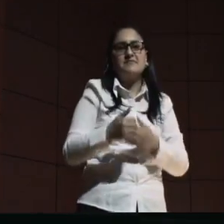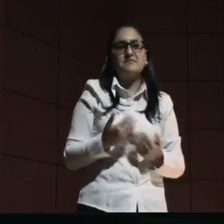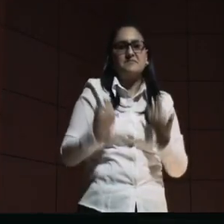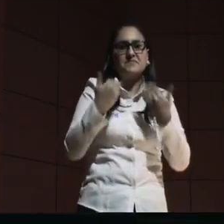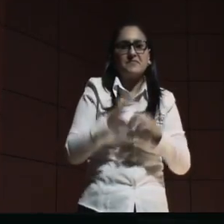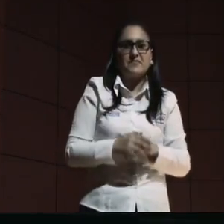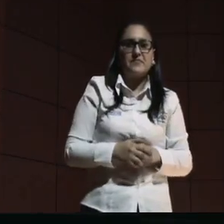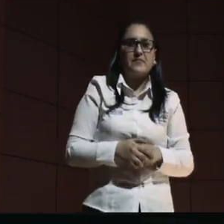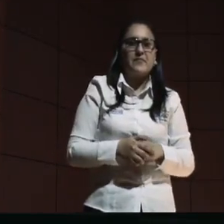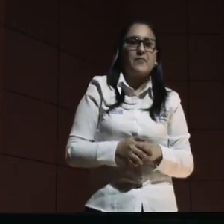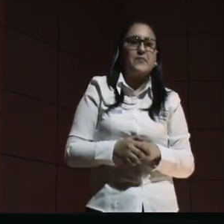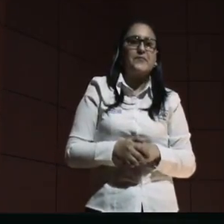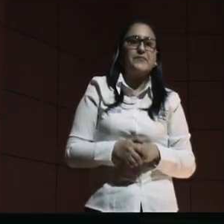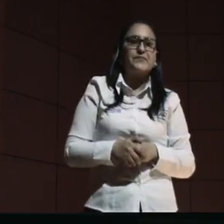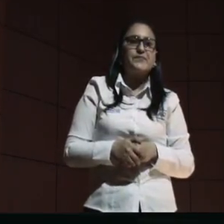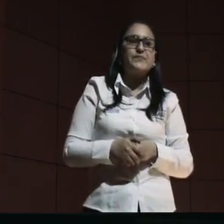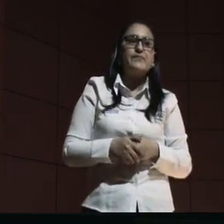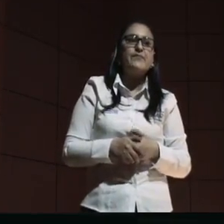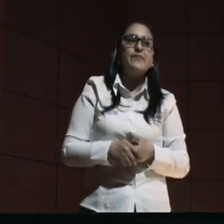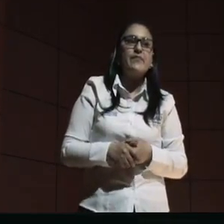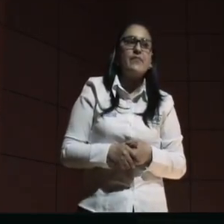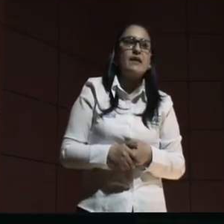incertidumbre.